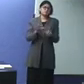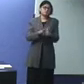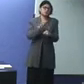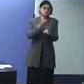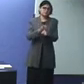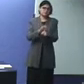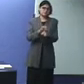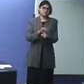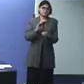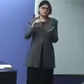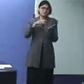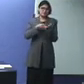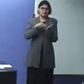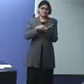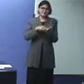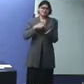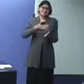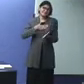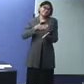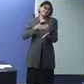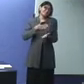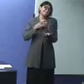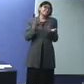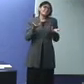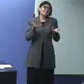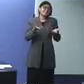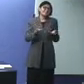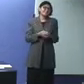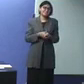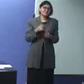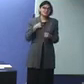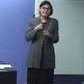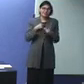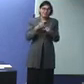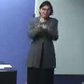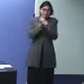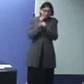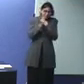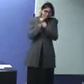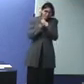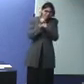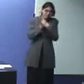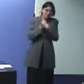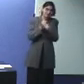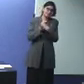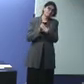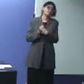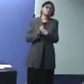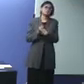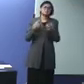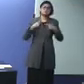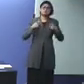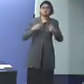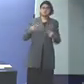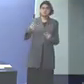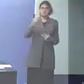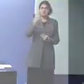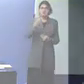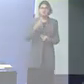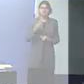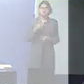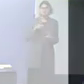Pues como buen ñoño, de investigar. La gente cuando me mira no sabe si decir si tengo